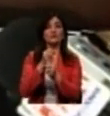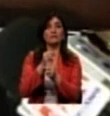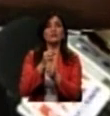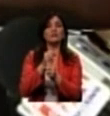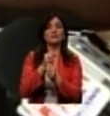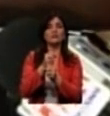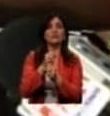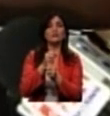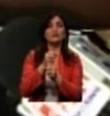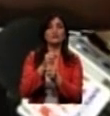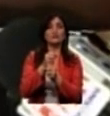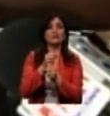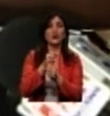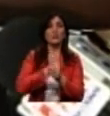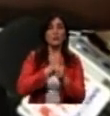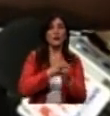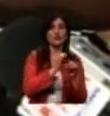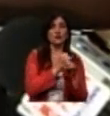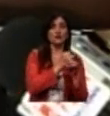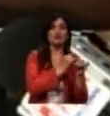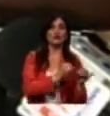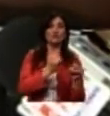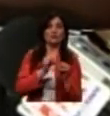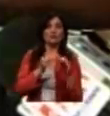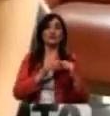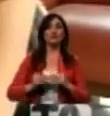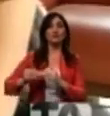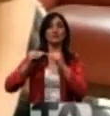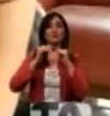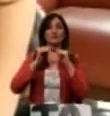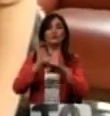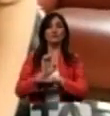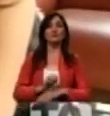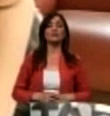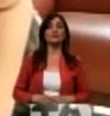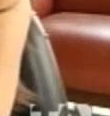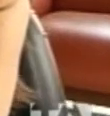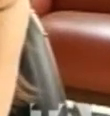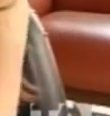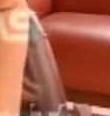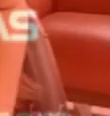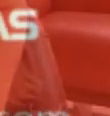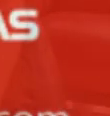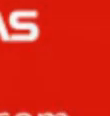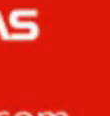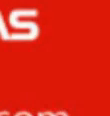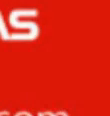recuperación de la institucionalidad democrática en nuestro país. Dayana Monroy, 24 horas.